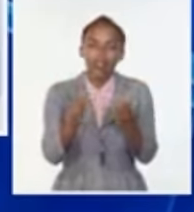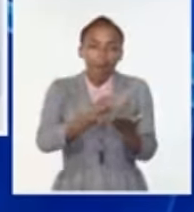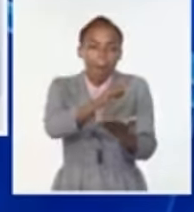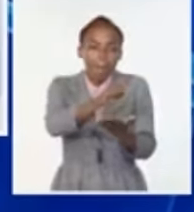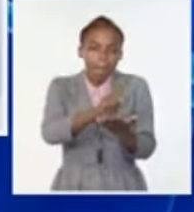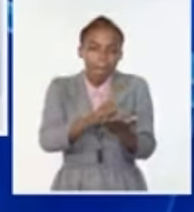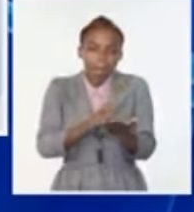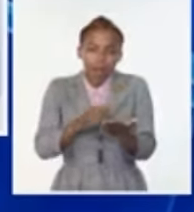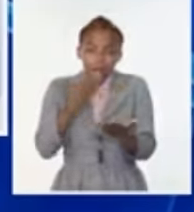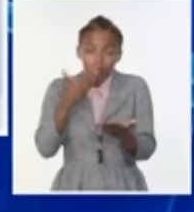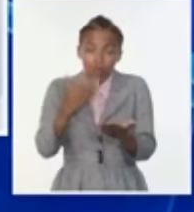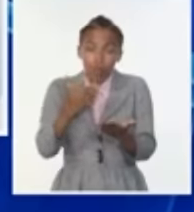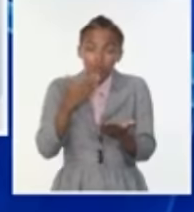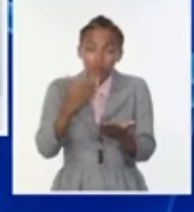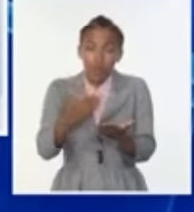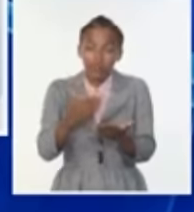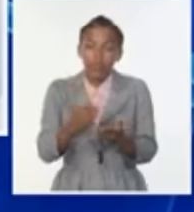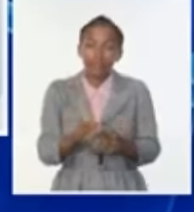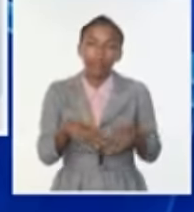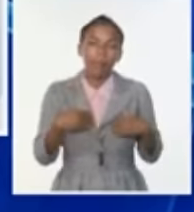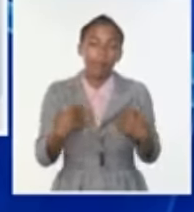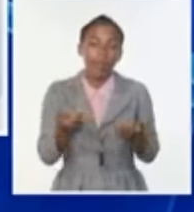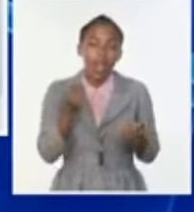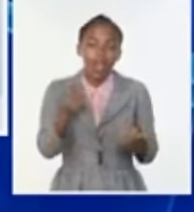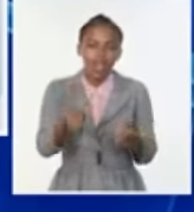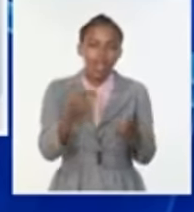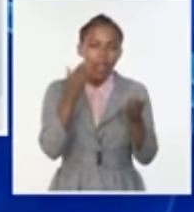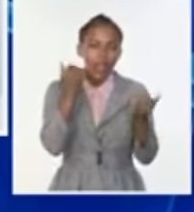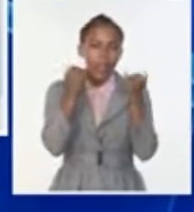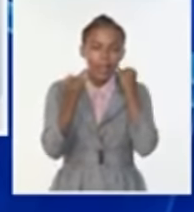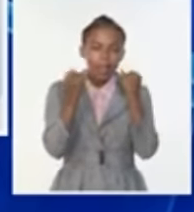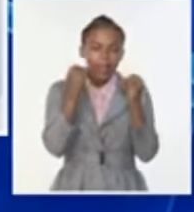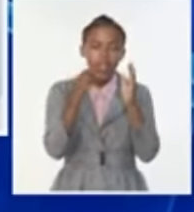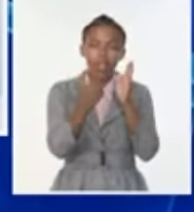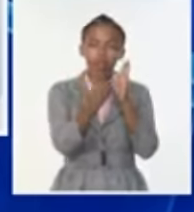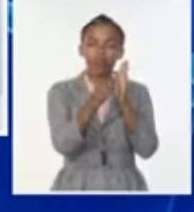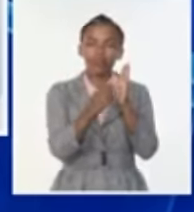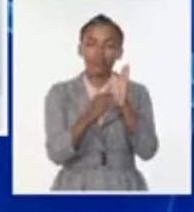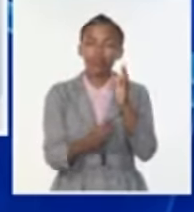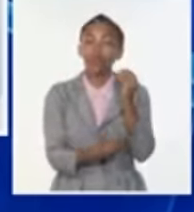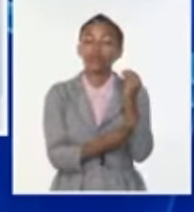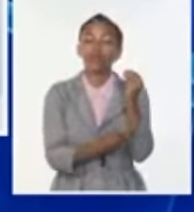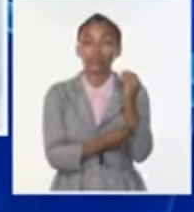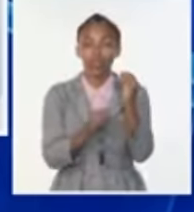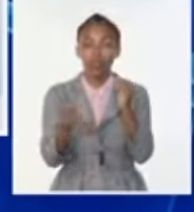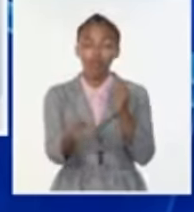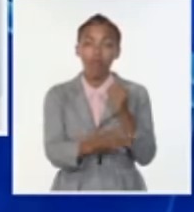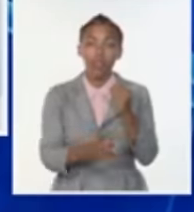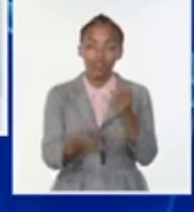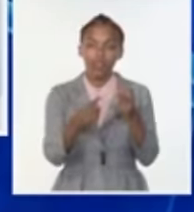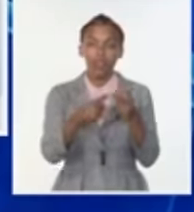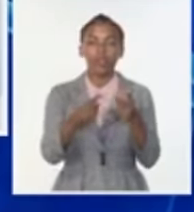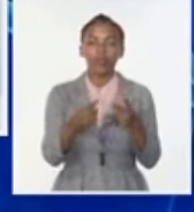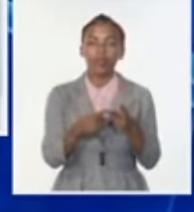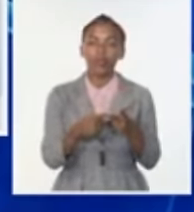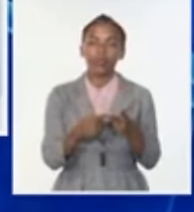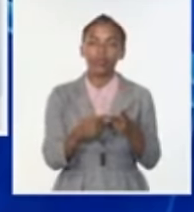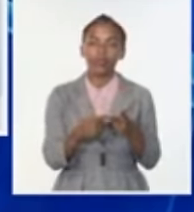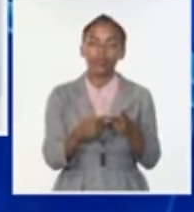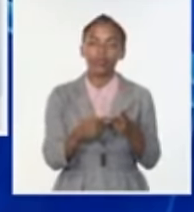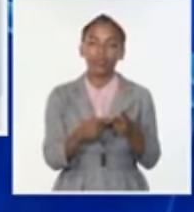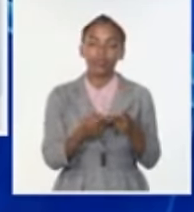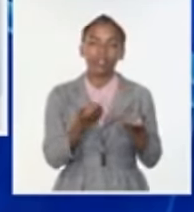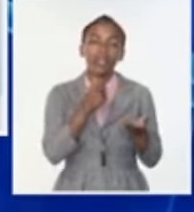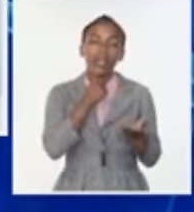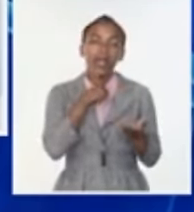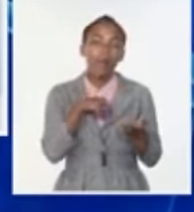al municipio, donde estén bien identificadas las potencialidades del municipio, donde estén bien identificadas cuáles son los